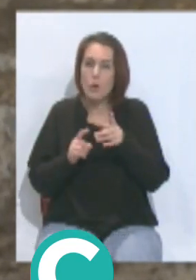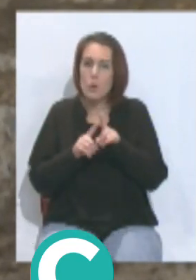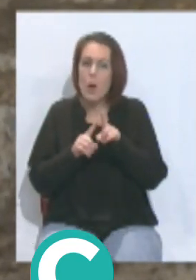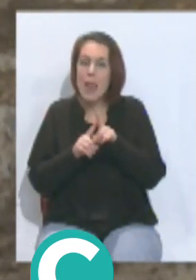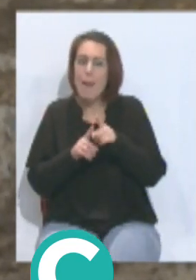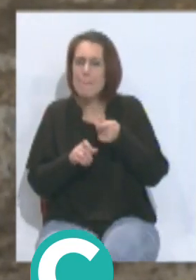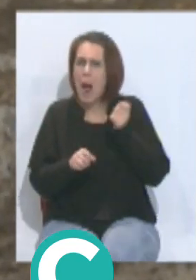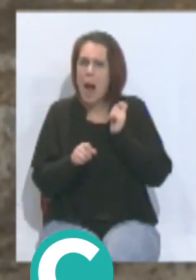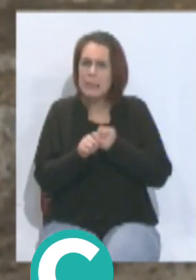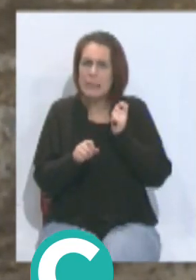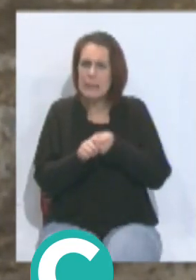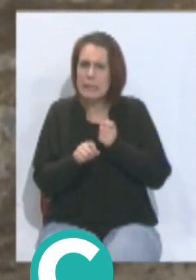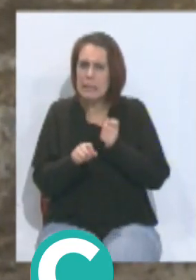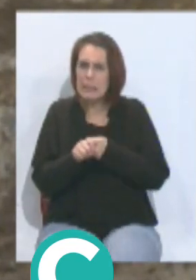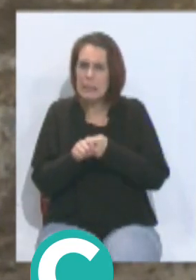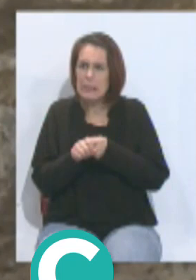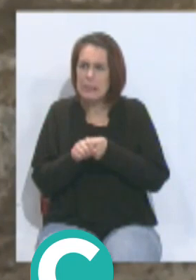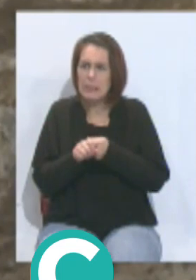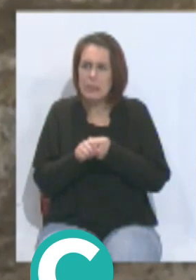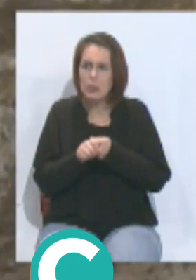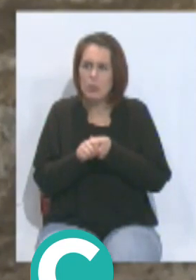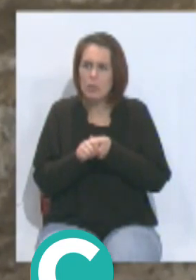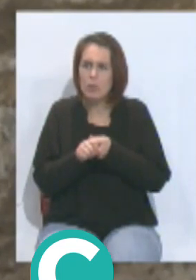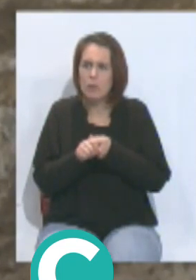el martillo del yunque